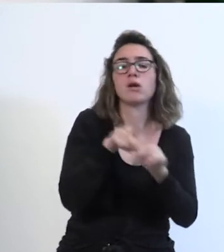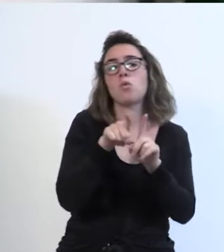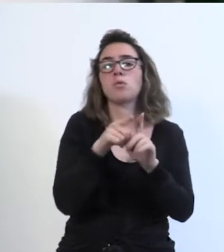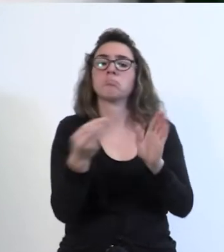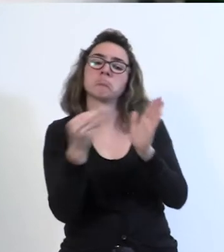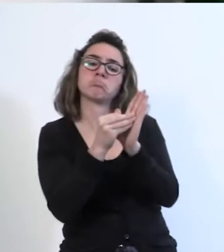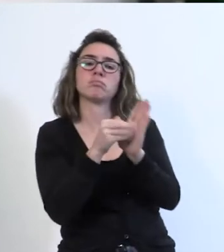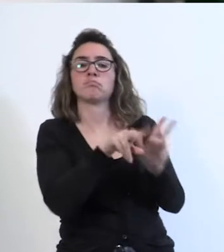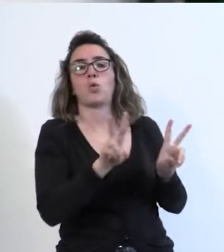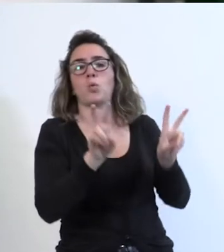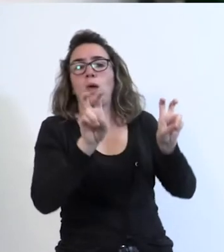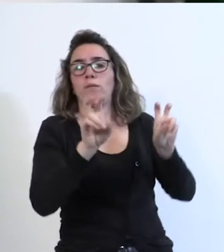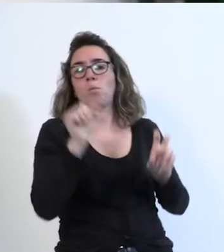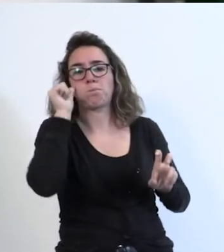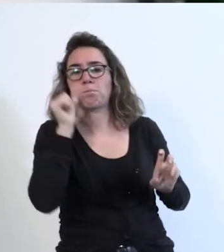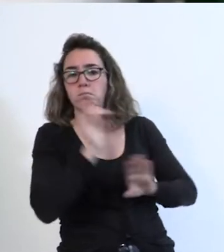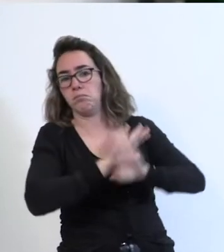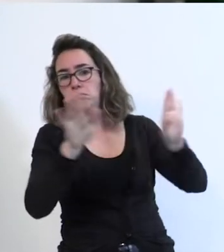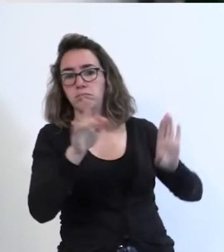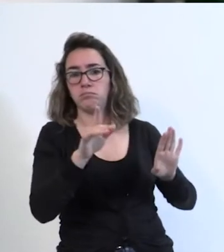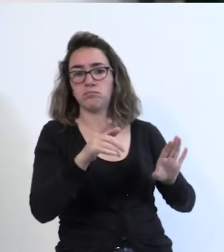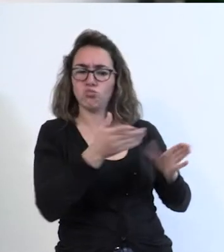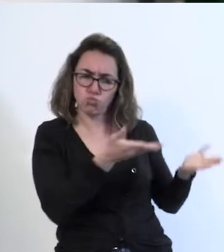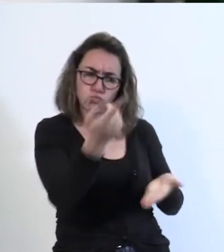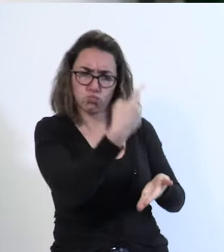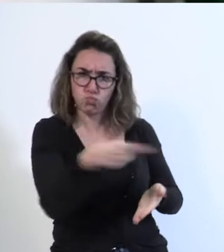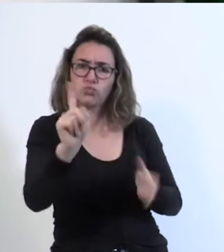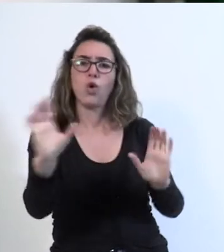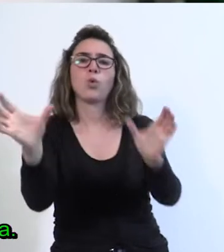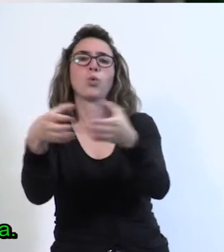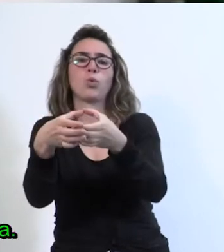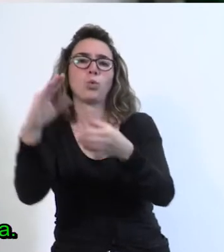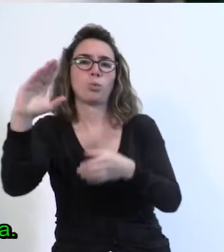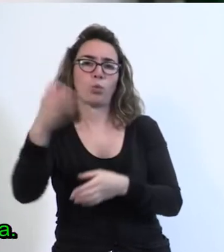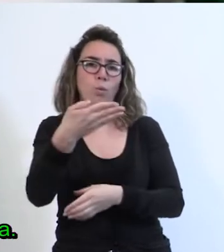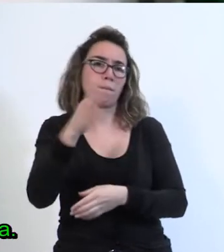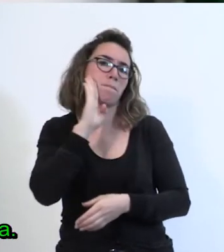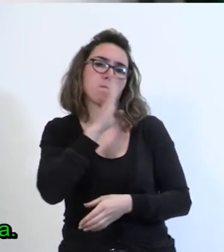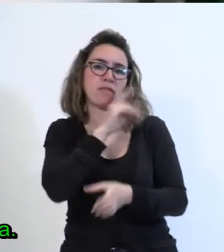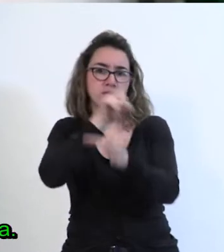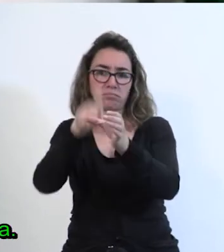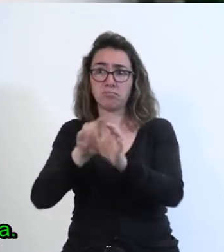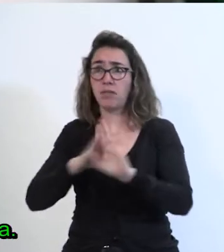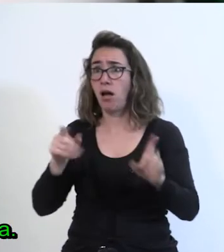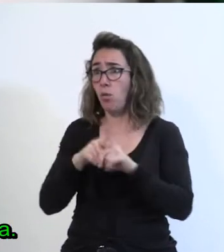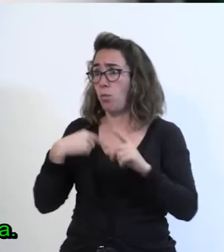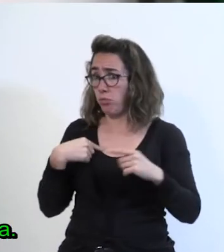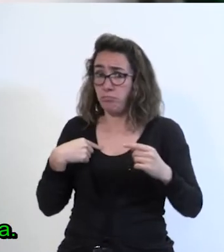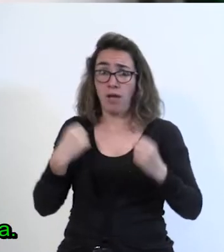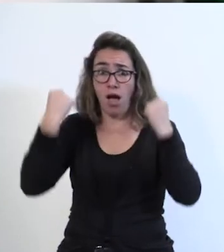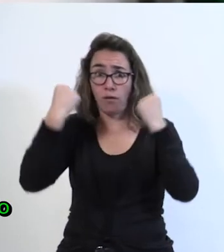embarazos. Y las invitan a formar parte de los clubes de madres, y es el único mensaje que les